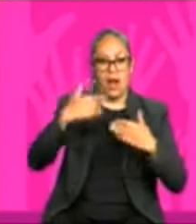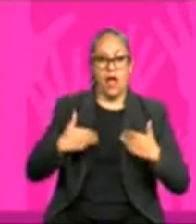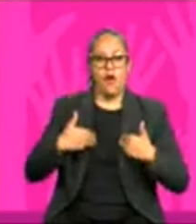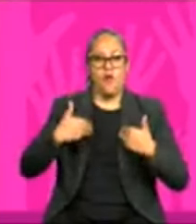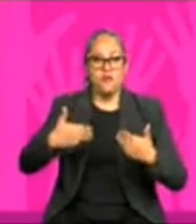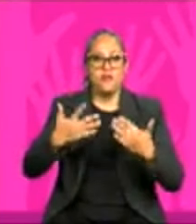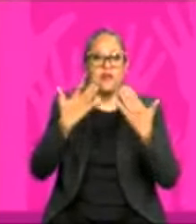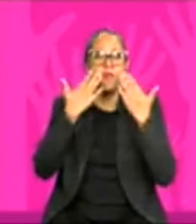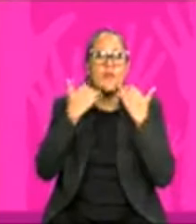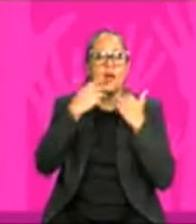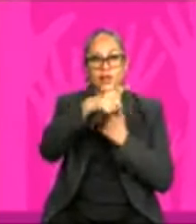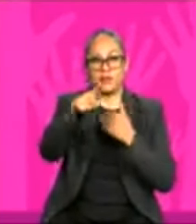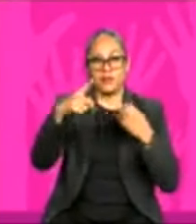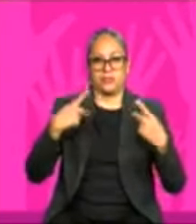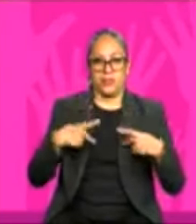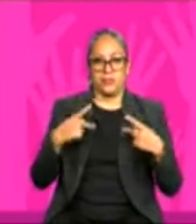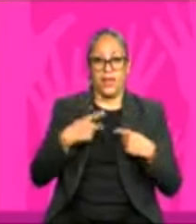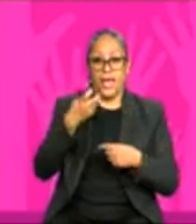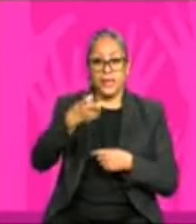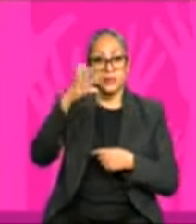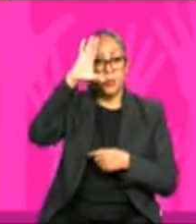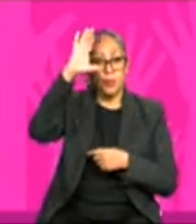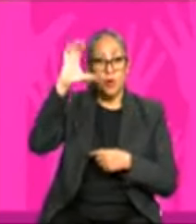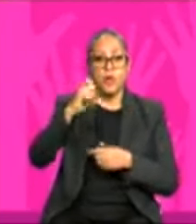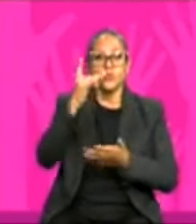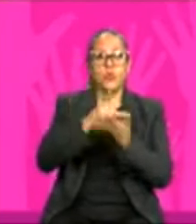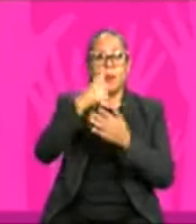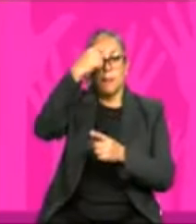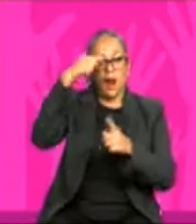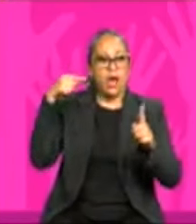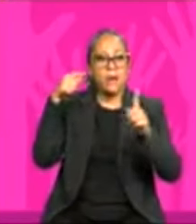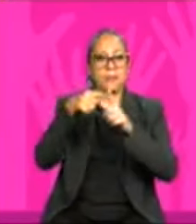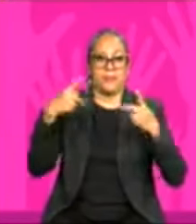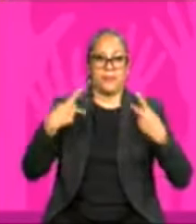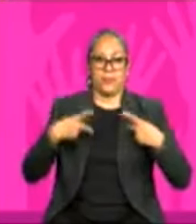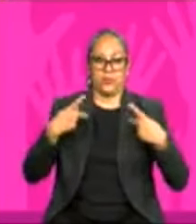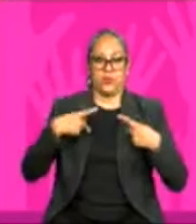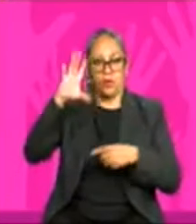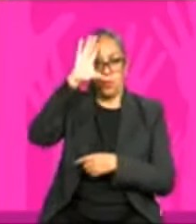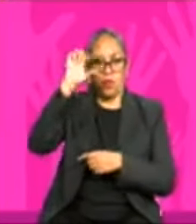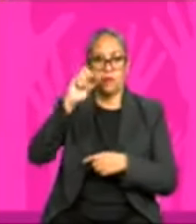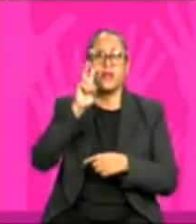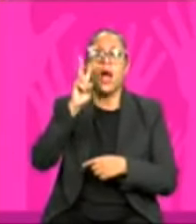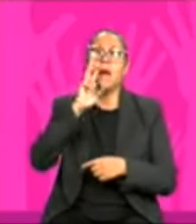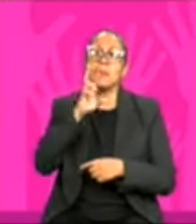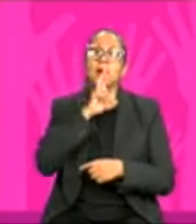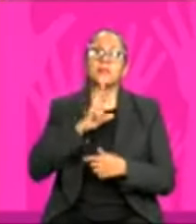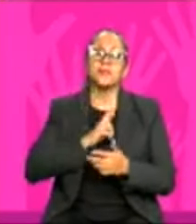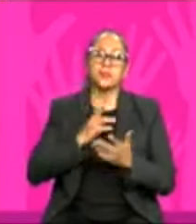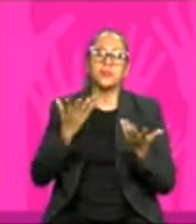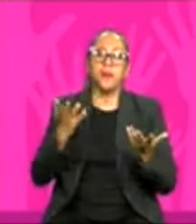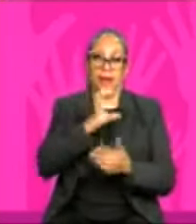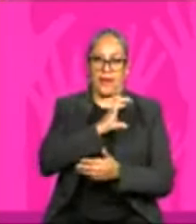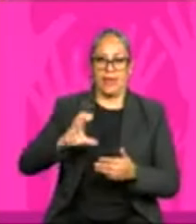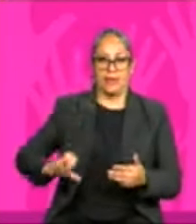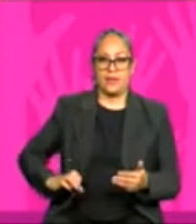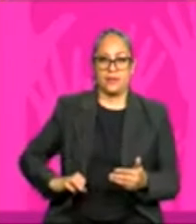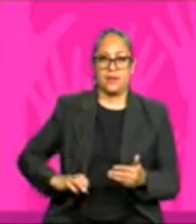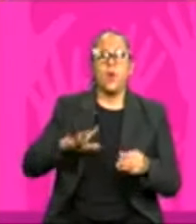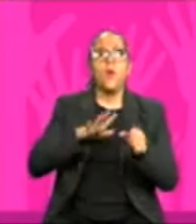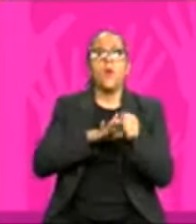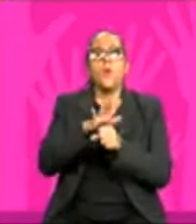gente. Morelos es para los morelenses. Quisiera que me respondiera la candidata de la continuidad de Blanco. ¿Cuál es el segundo